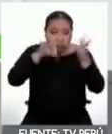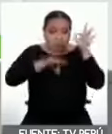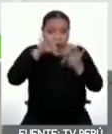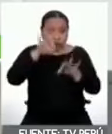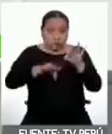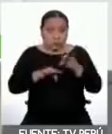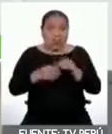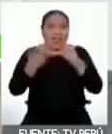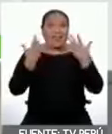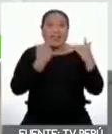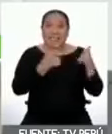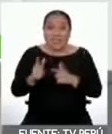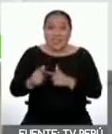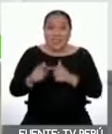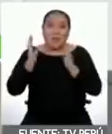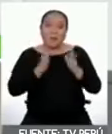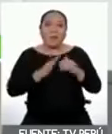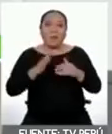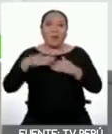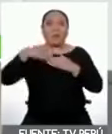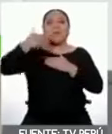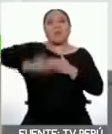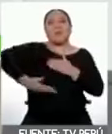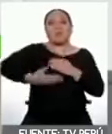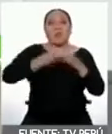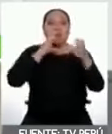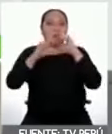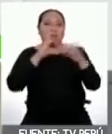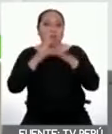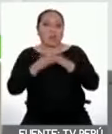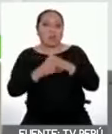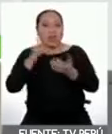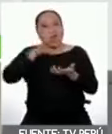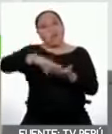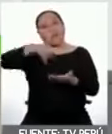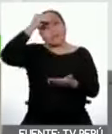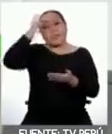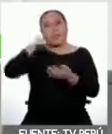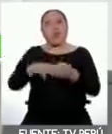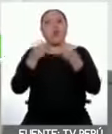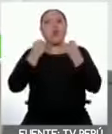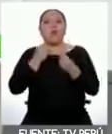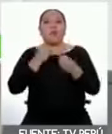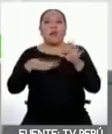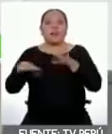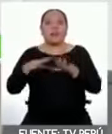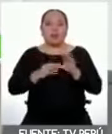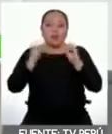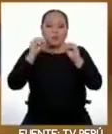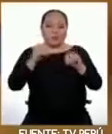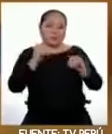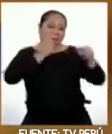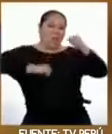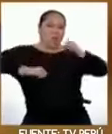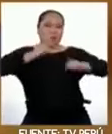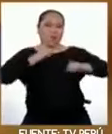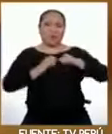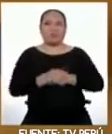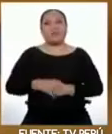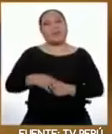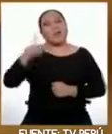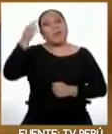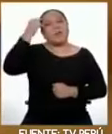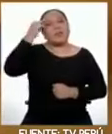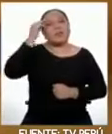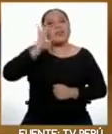teatral listo, prepárate, porque en la siguiente actividad de comunicación aprenderemos cómo hacer la puesta en escena. Piensa en